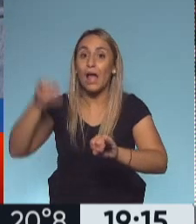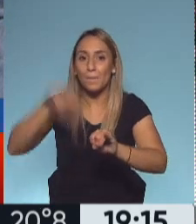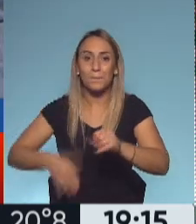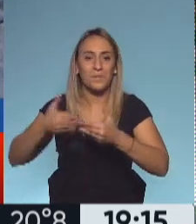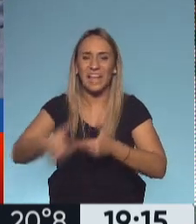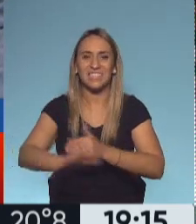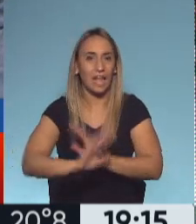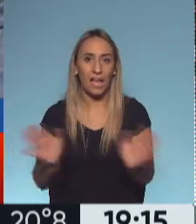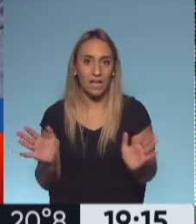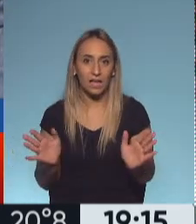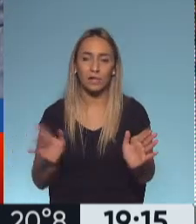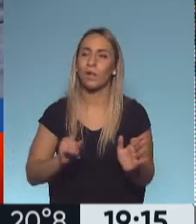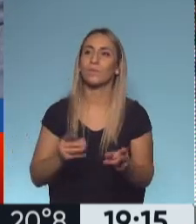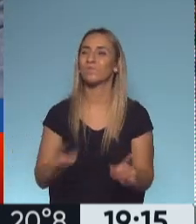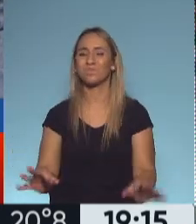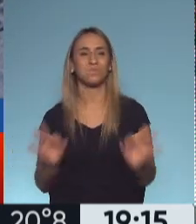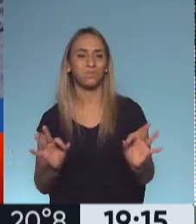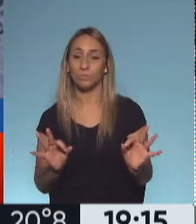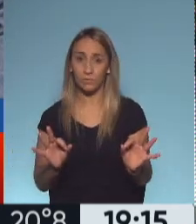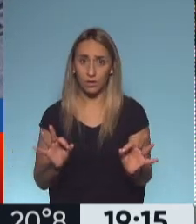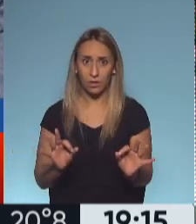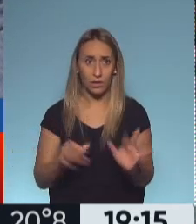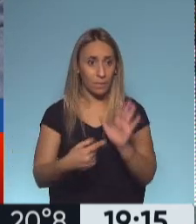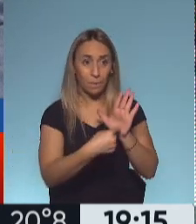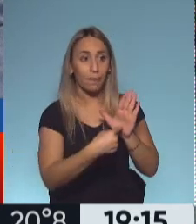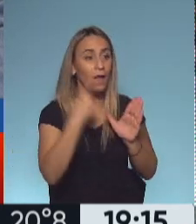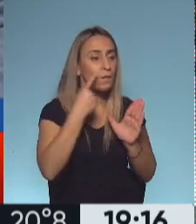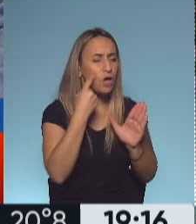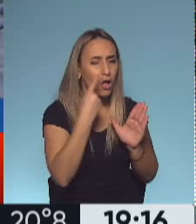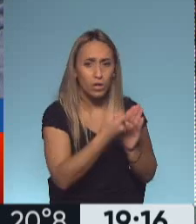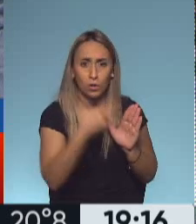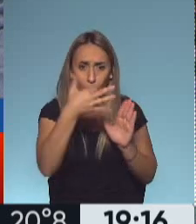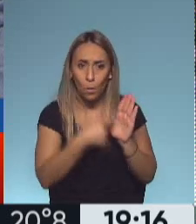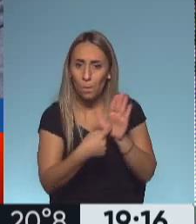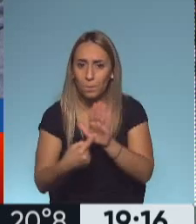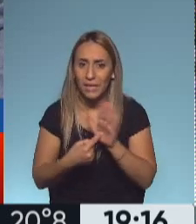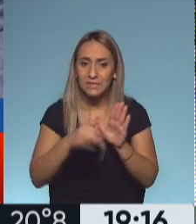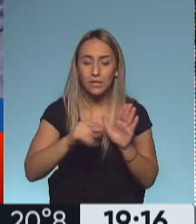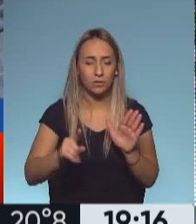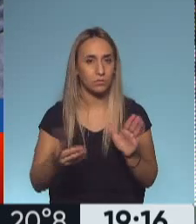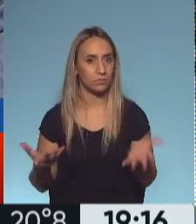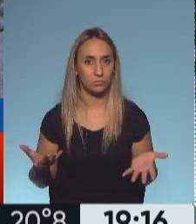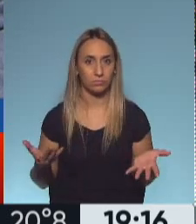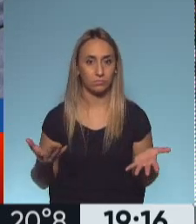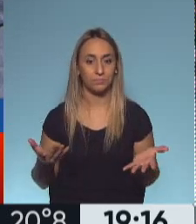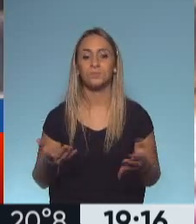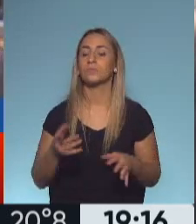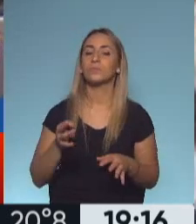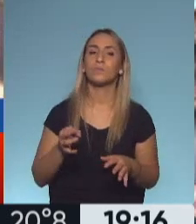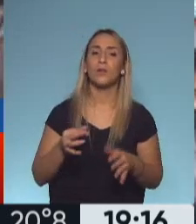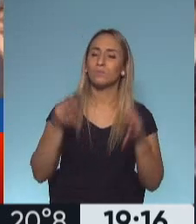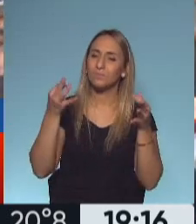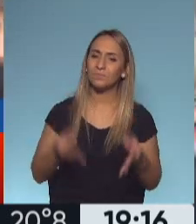Luego, una vez que se cumple, la medida Sí. completa el círculo, ¿no? No, pero a ver, la línea, Ari, es